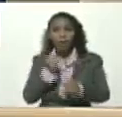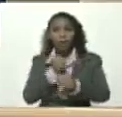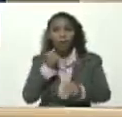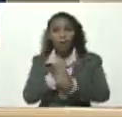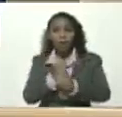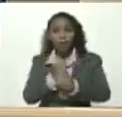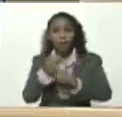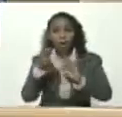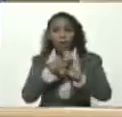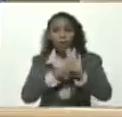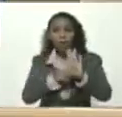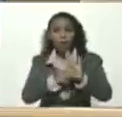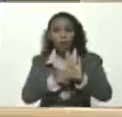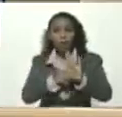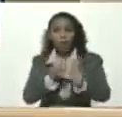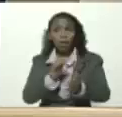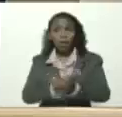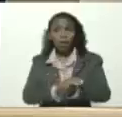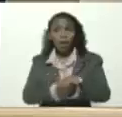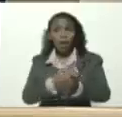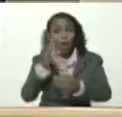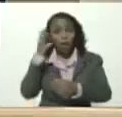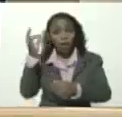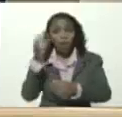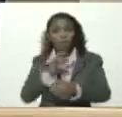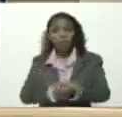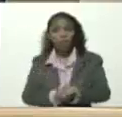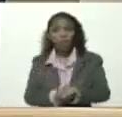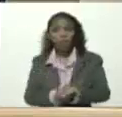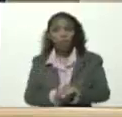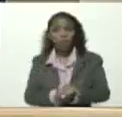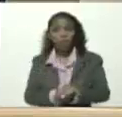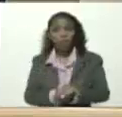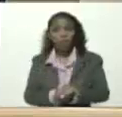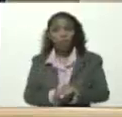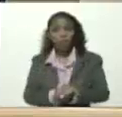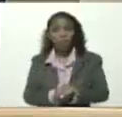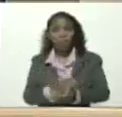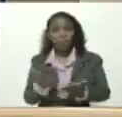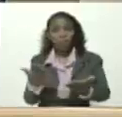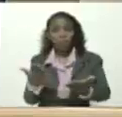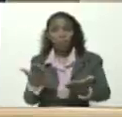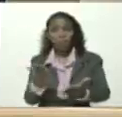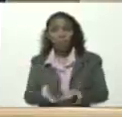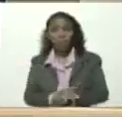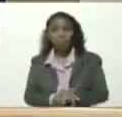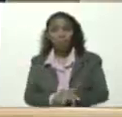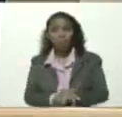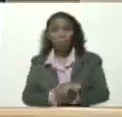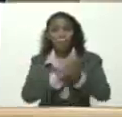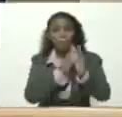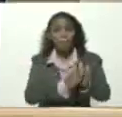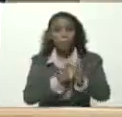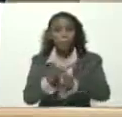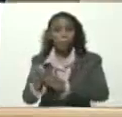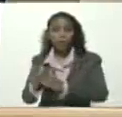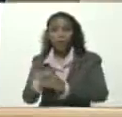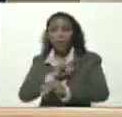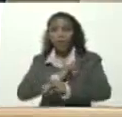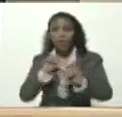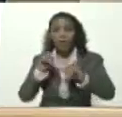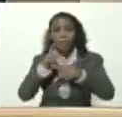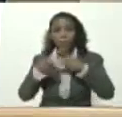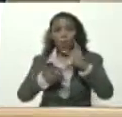los reglamentos, por la normativa del Consejo, que las organizaciones con fines políticos